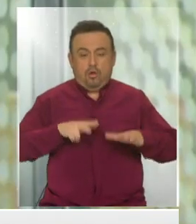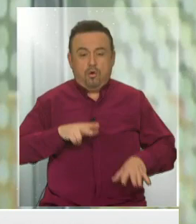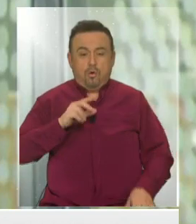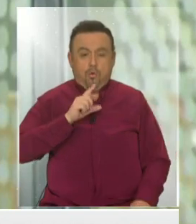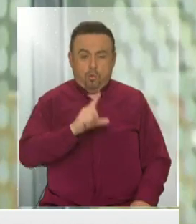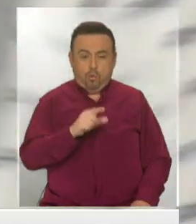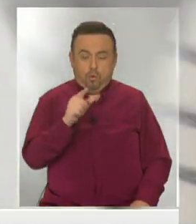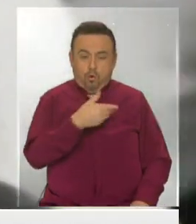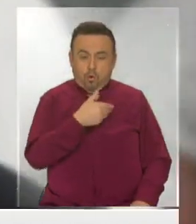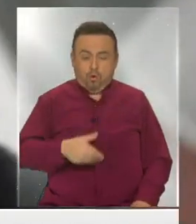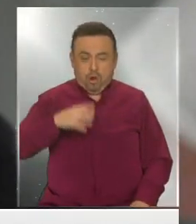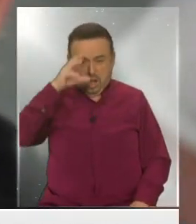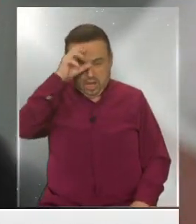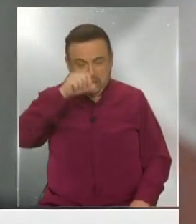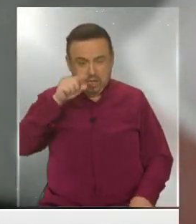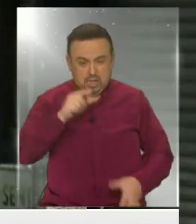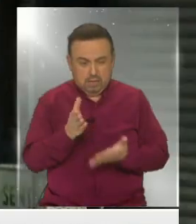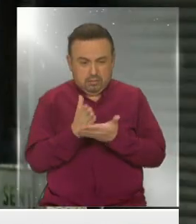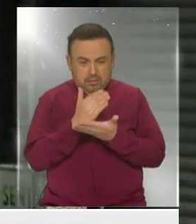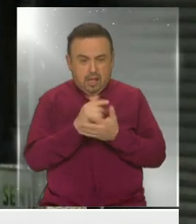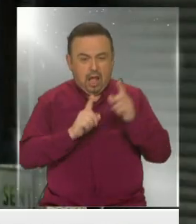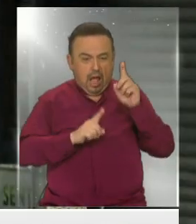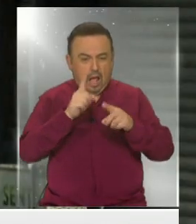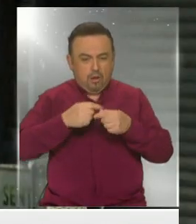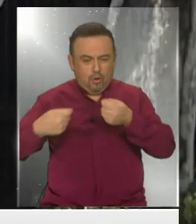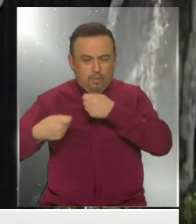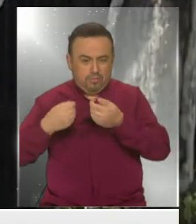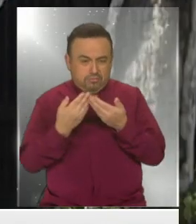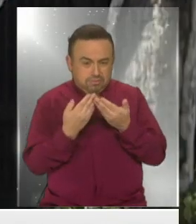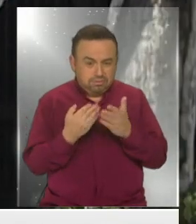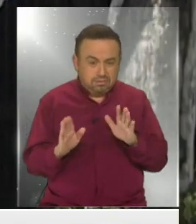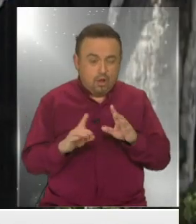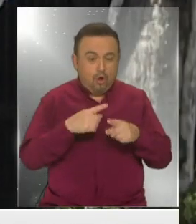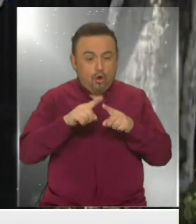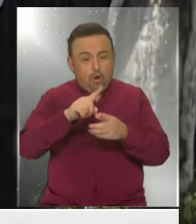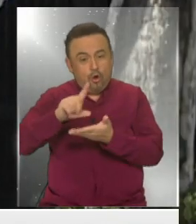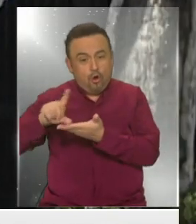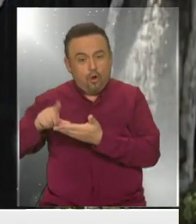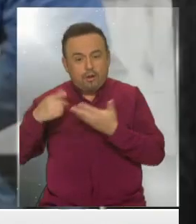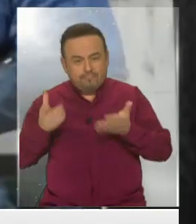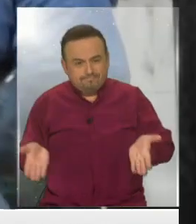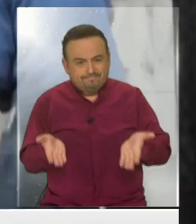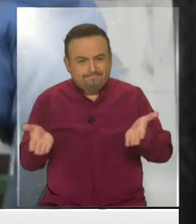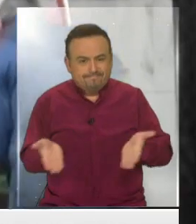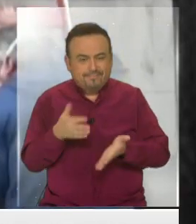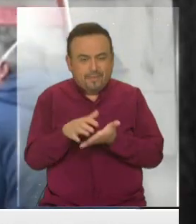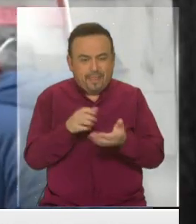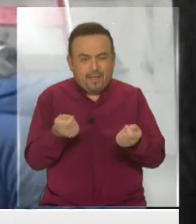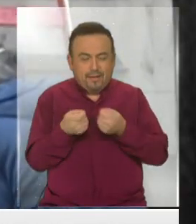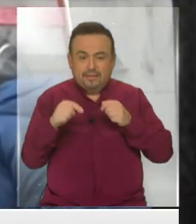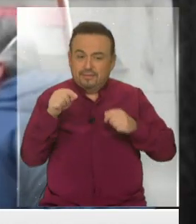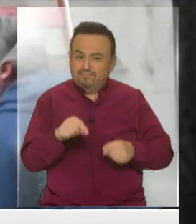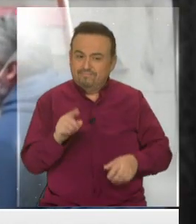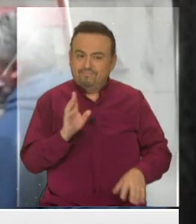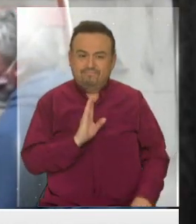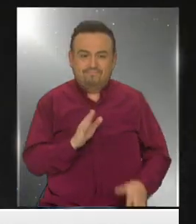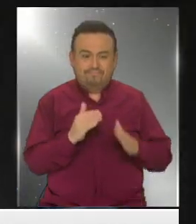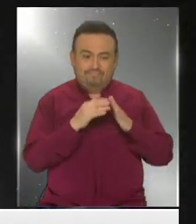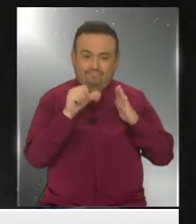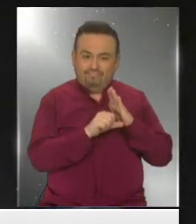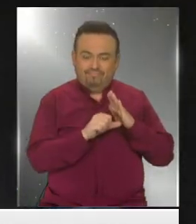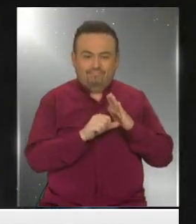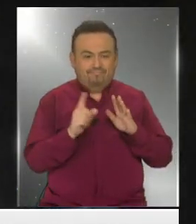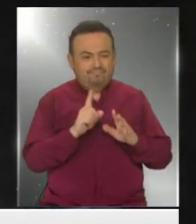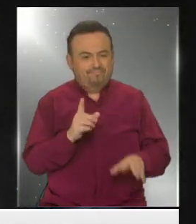julio el gobierno argentino planeaba reabrir algunos comercios y otros locales la economía hoy este paso de desconfía